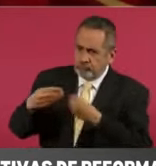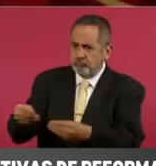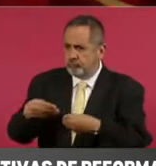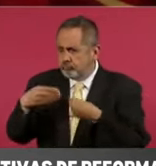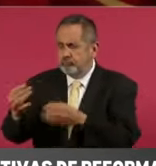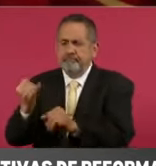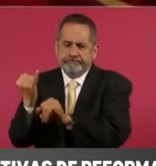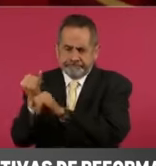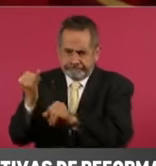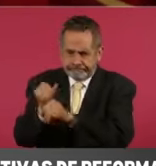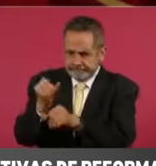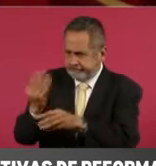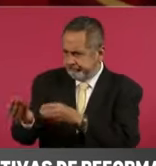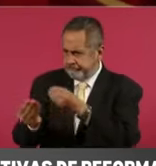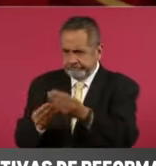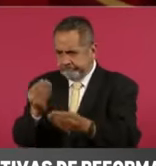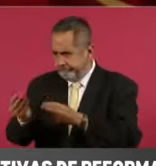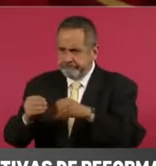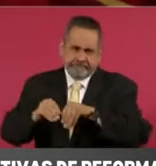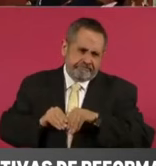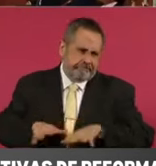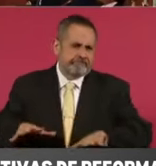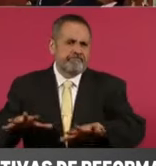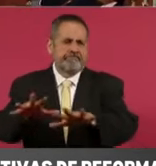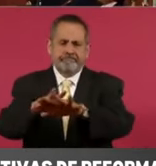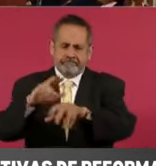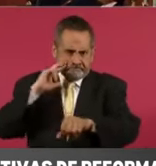a compañías particulares.